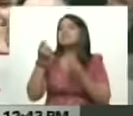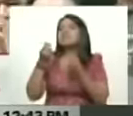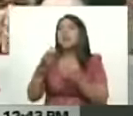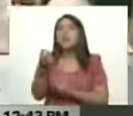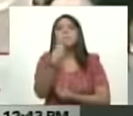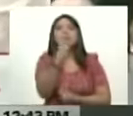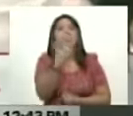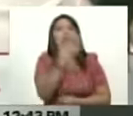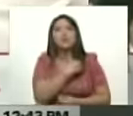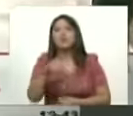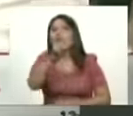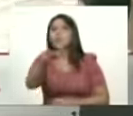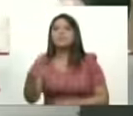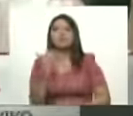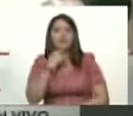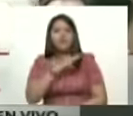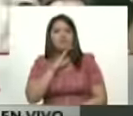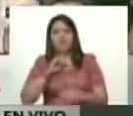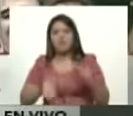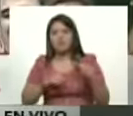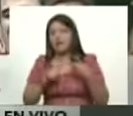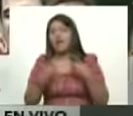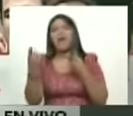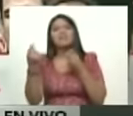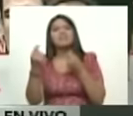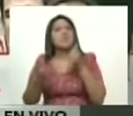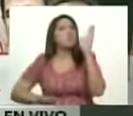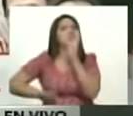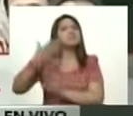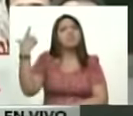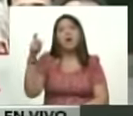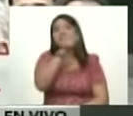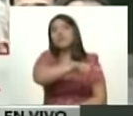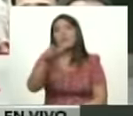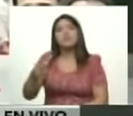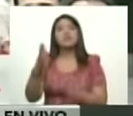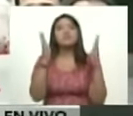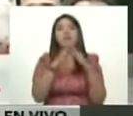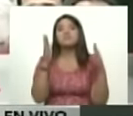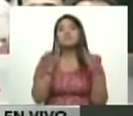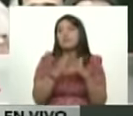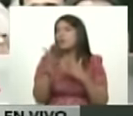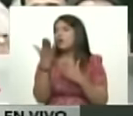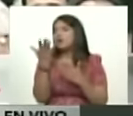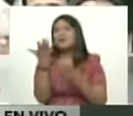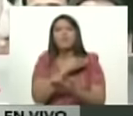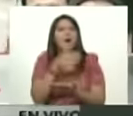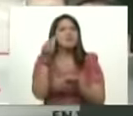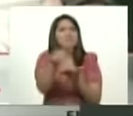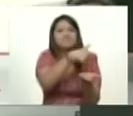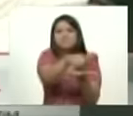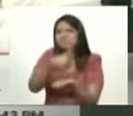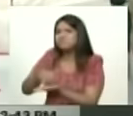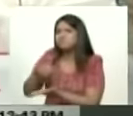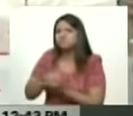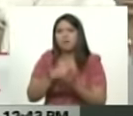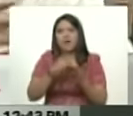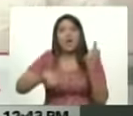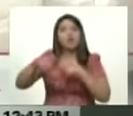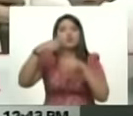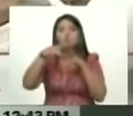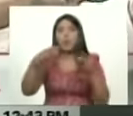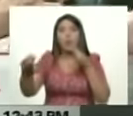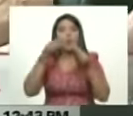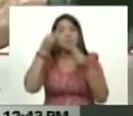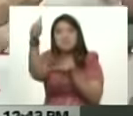le faltan a nuestros enfermos. Los dineros que se llevaron de la gente que está viviendo escasez en cada supermercado.